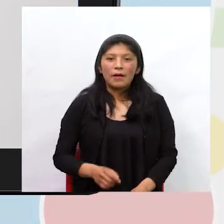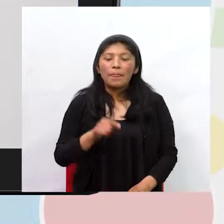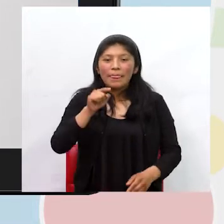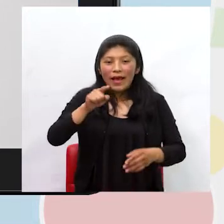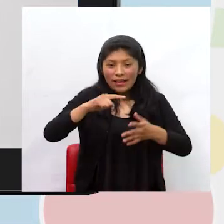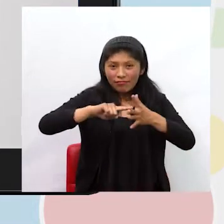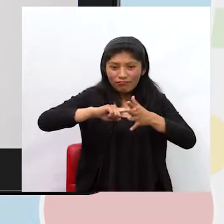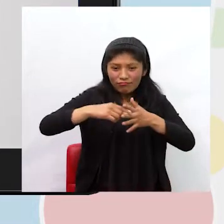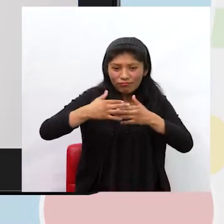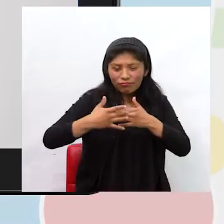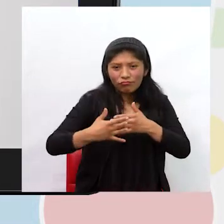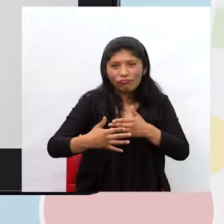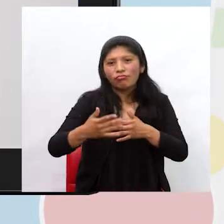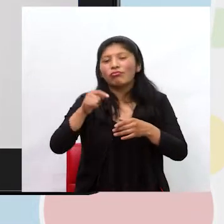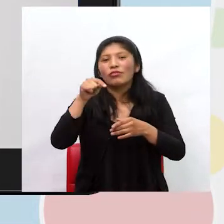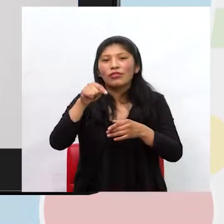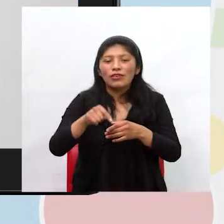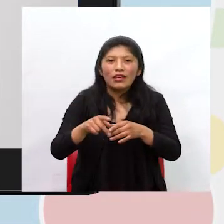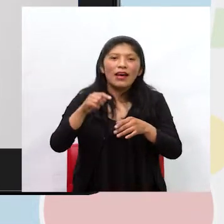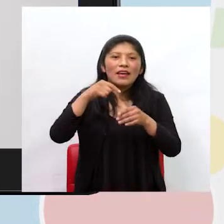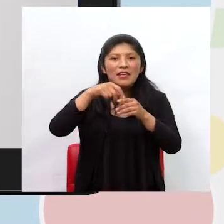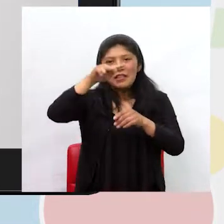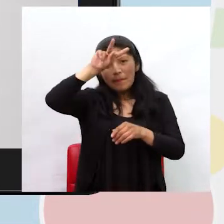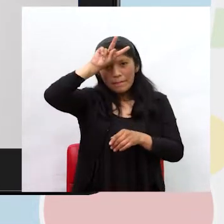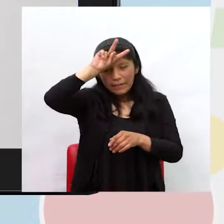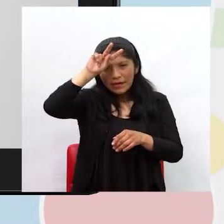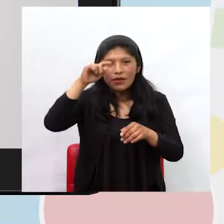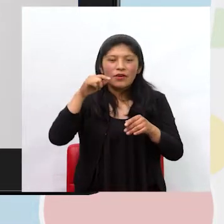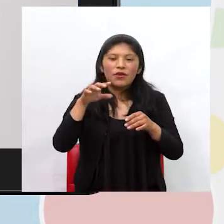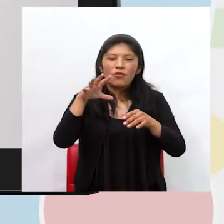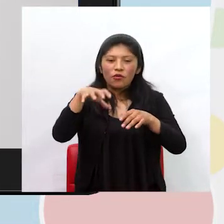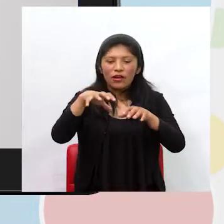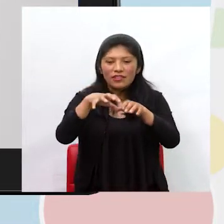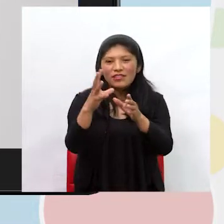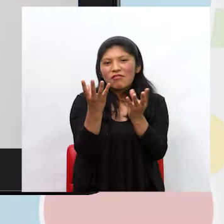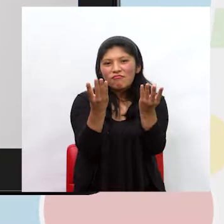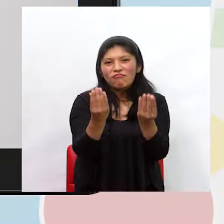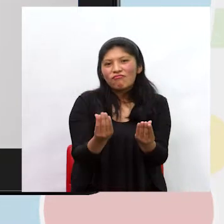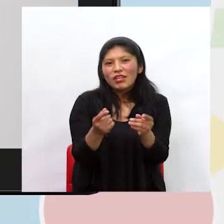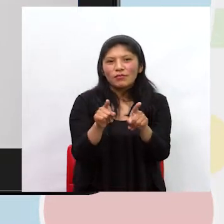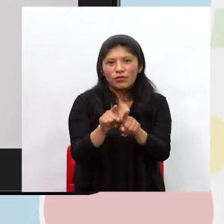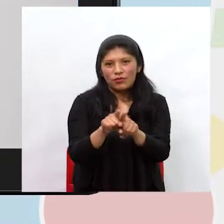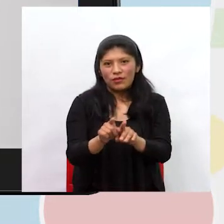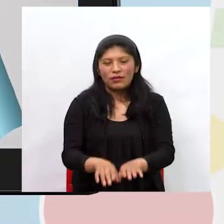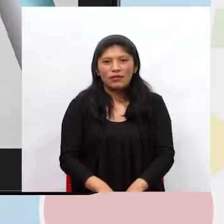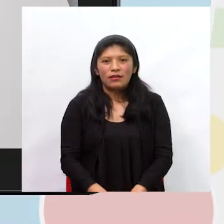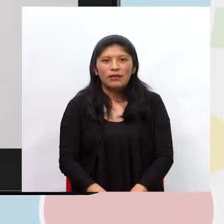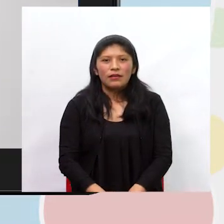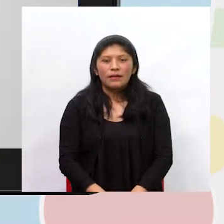de ese momento, el Virreinato del Perú queda reducido. En